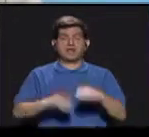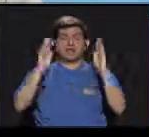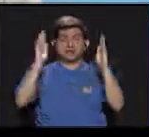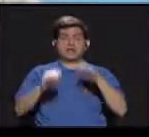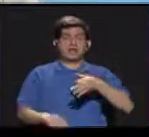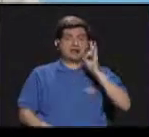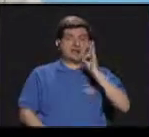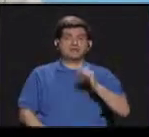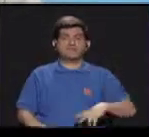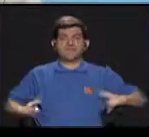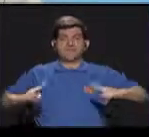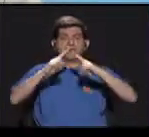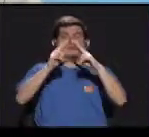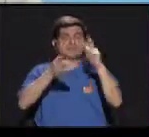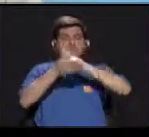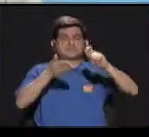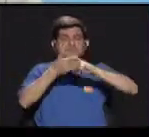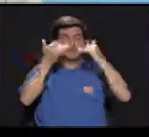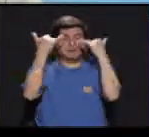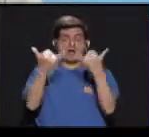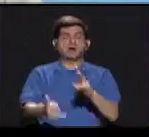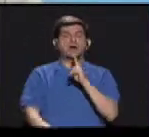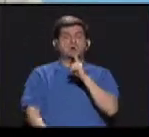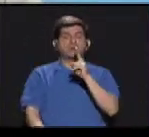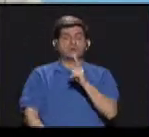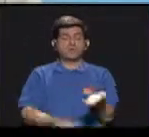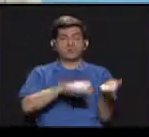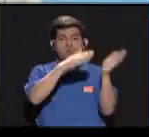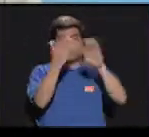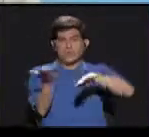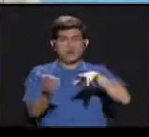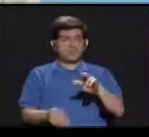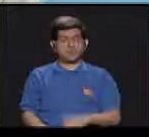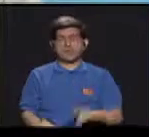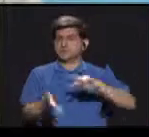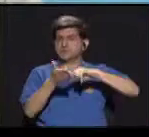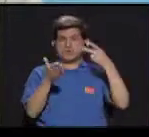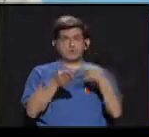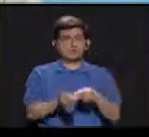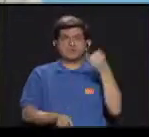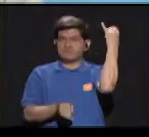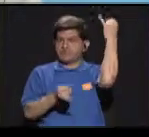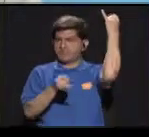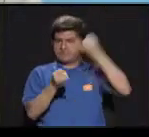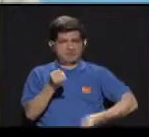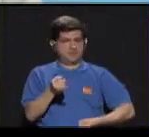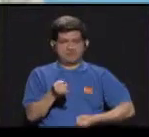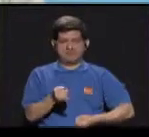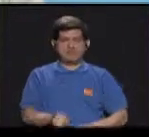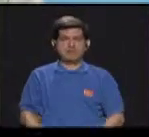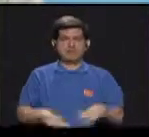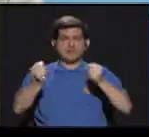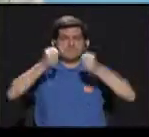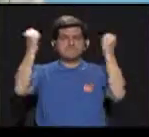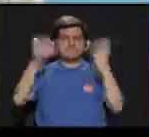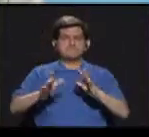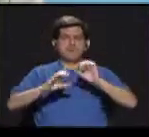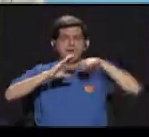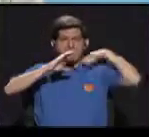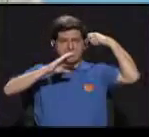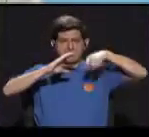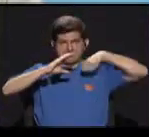París, escribió al día siguiente: ahora es cierto que la muerte no será más un hecho definitivo, porque la magia del